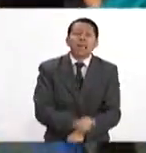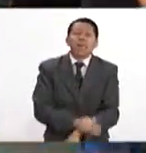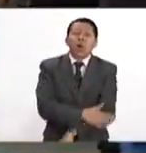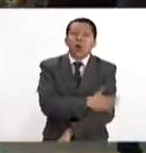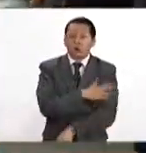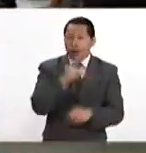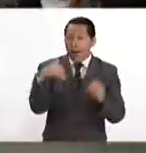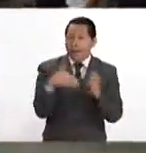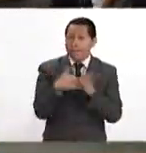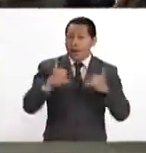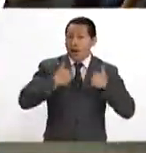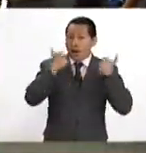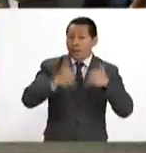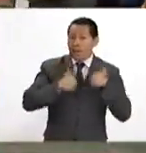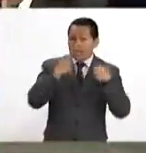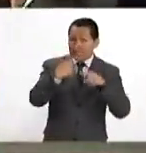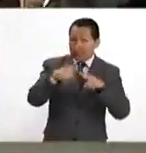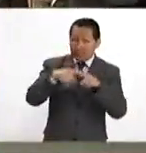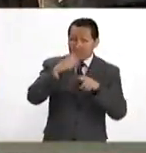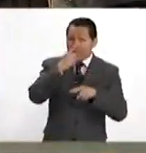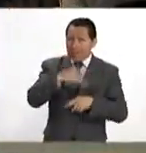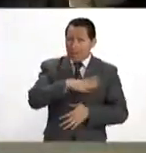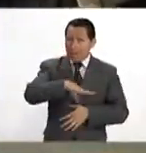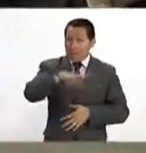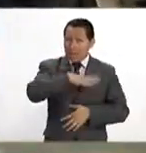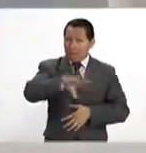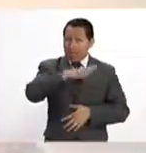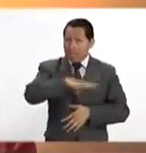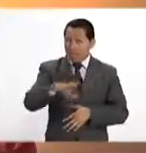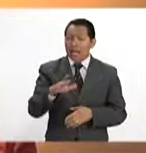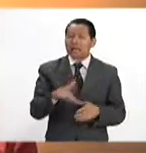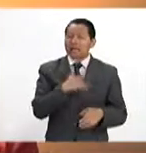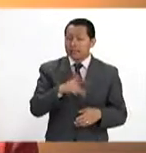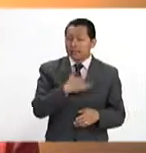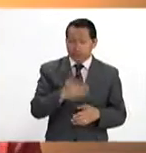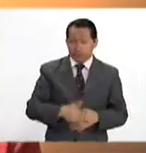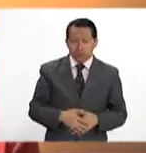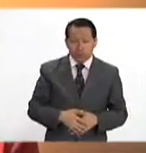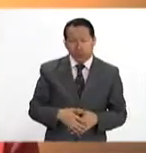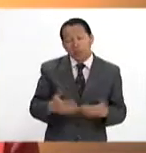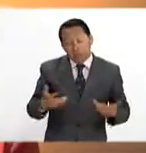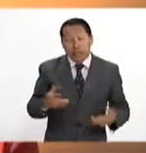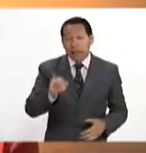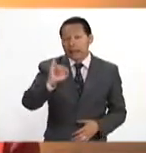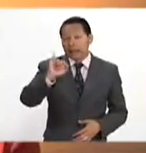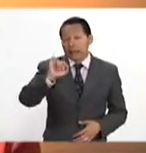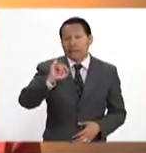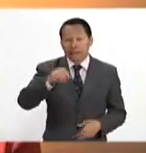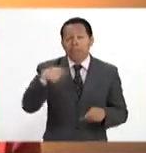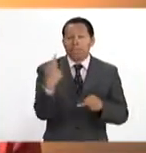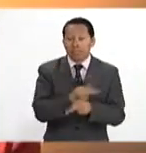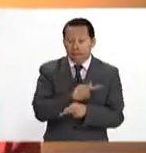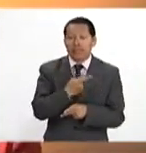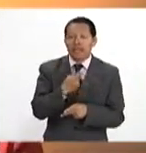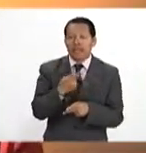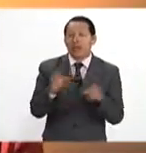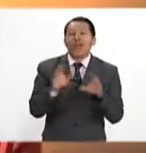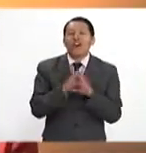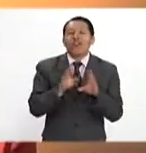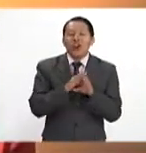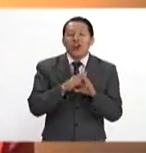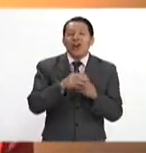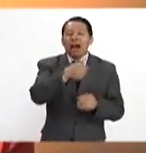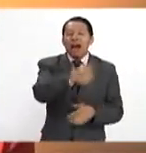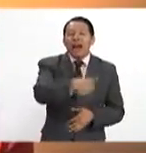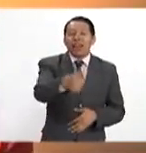de jóvenes que han sido rechazados en estos últimos días? Desde luego que sí pasa algo dependiendo de las expectativas